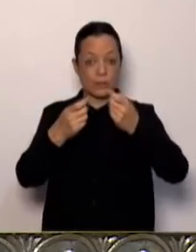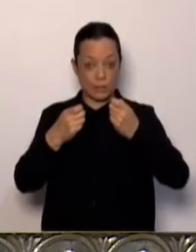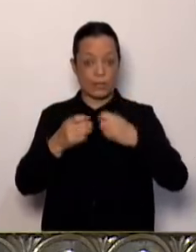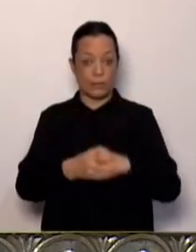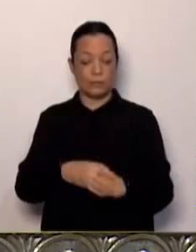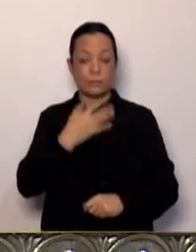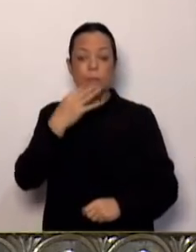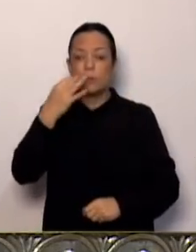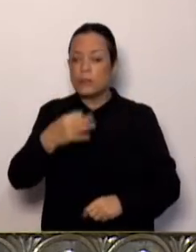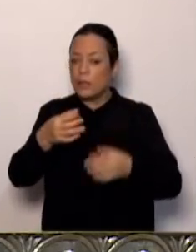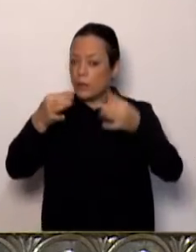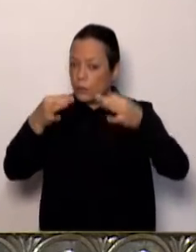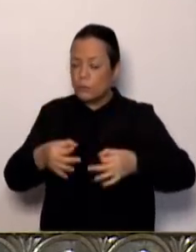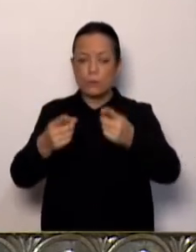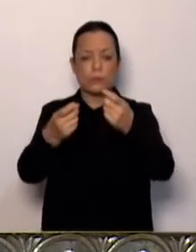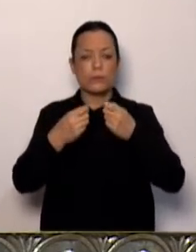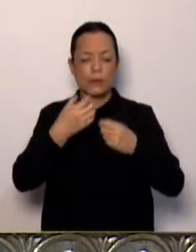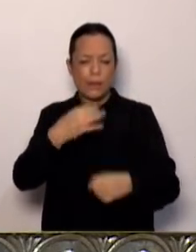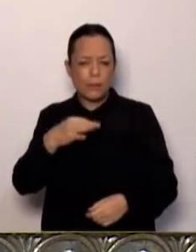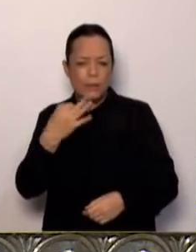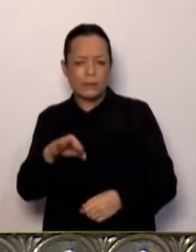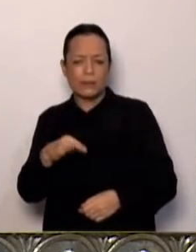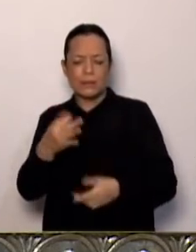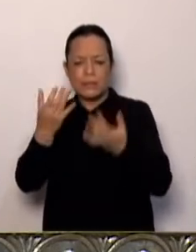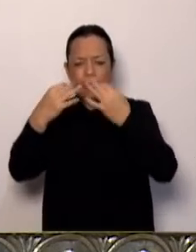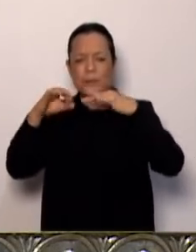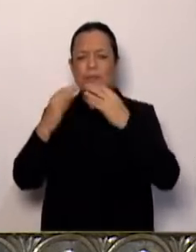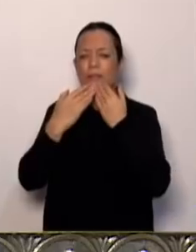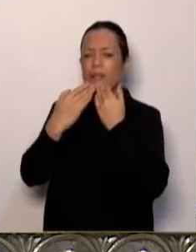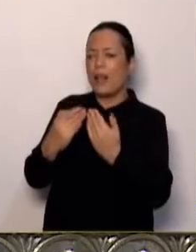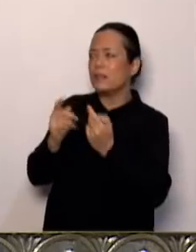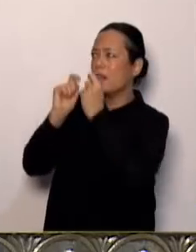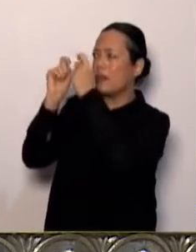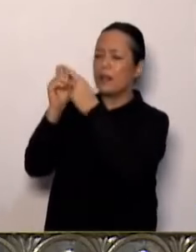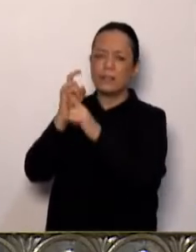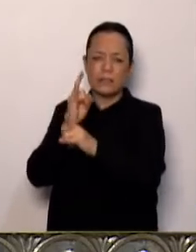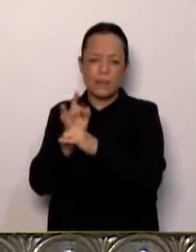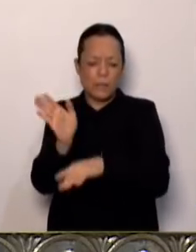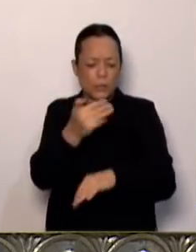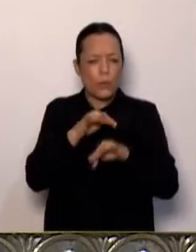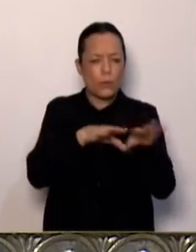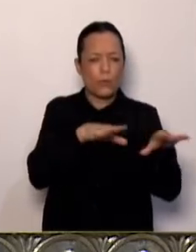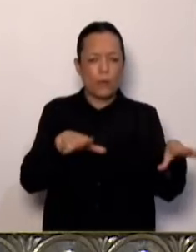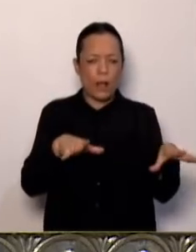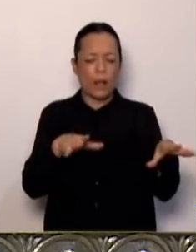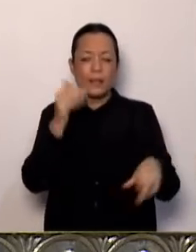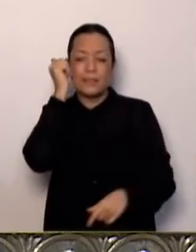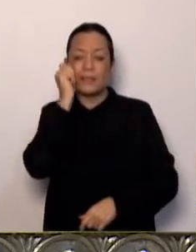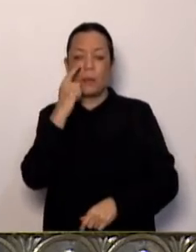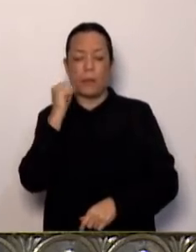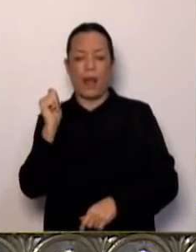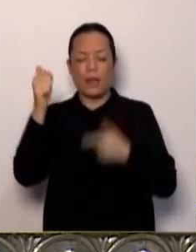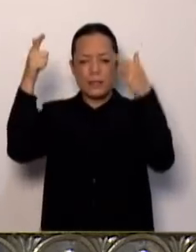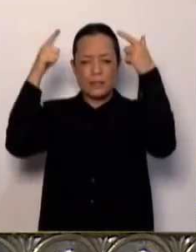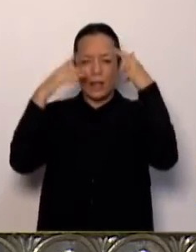En verdad es justo y necesario, es nuestro deber y salvación darte gracias siempre y en todo lugar, Señor Padre